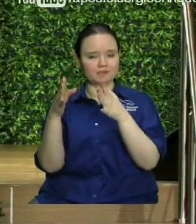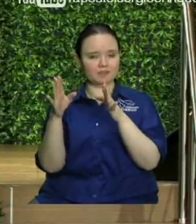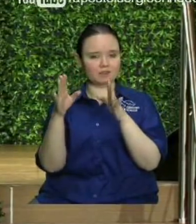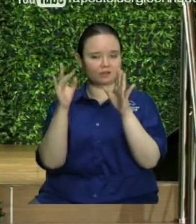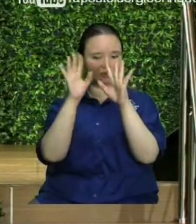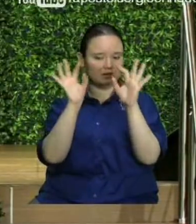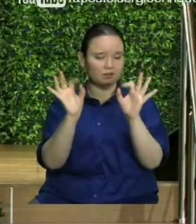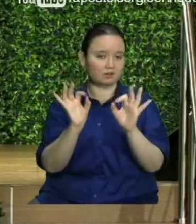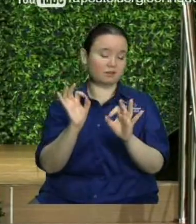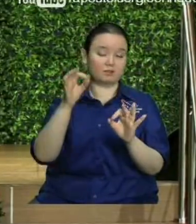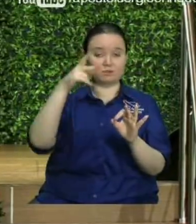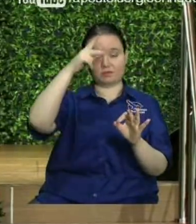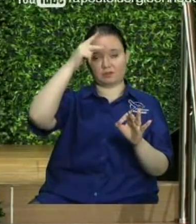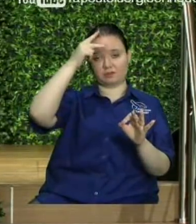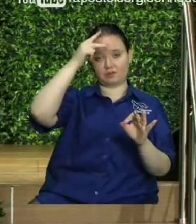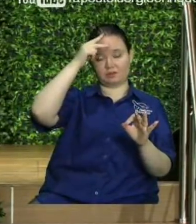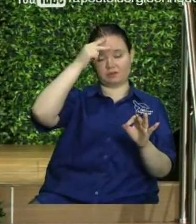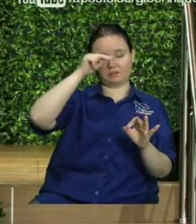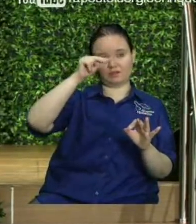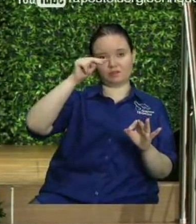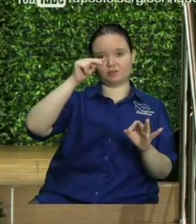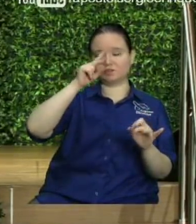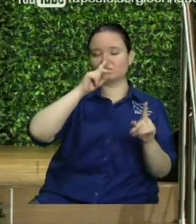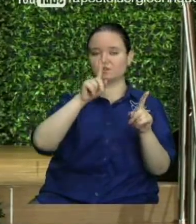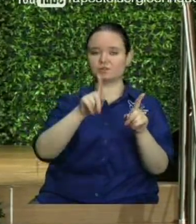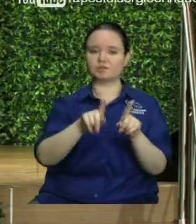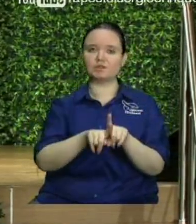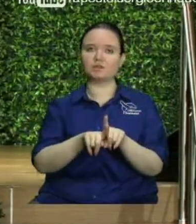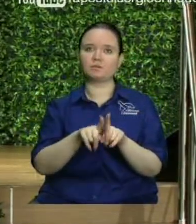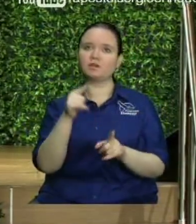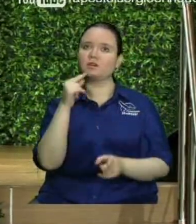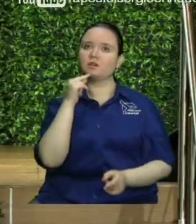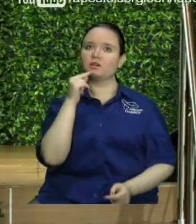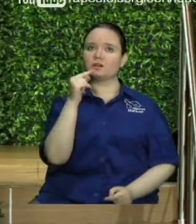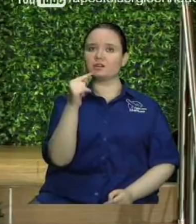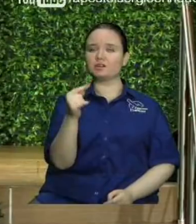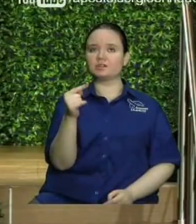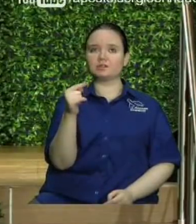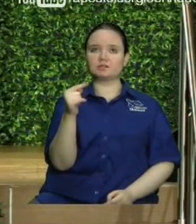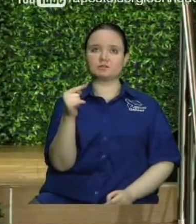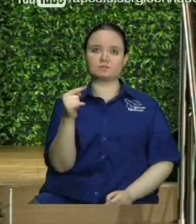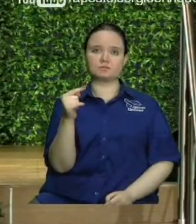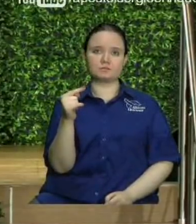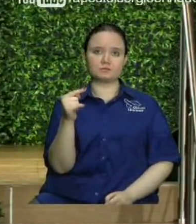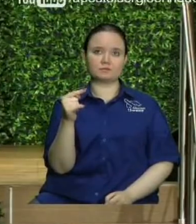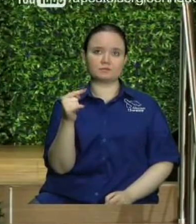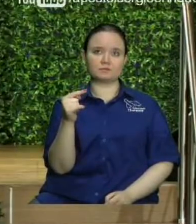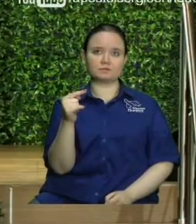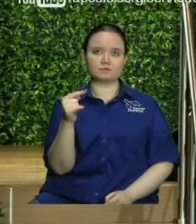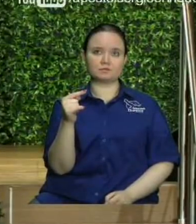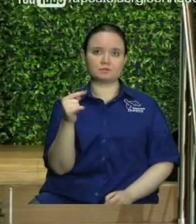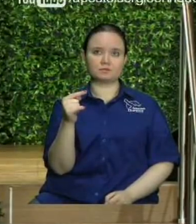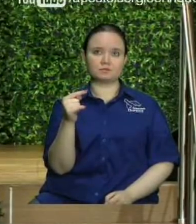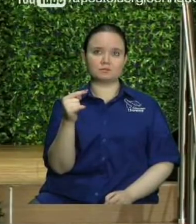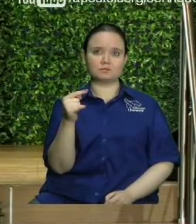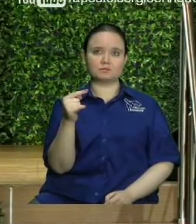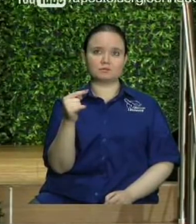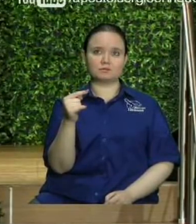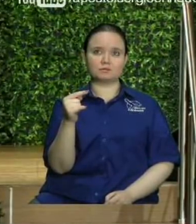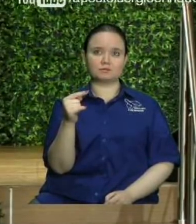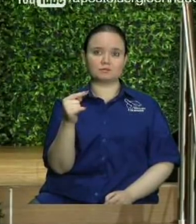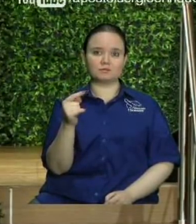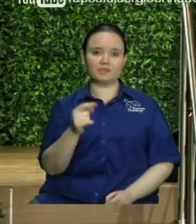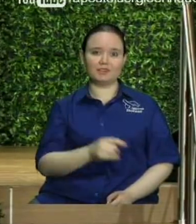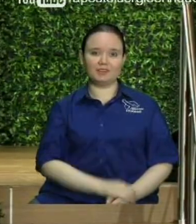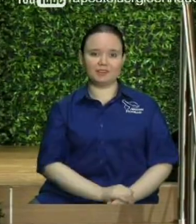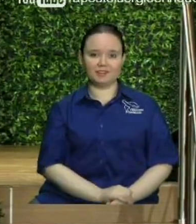hebreos, y se empieza a parecer también lo que va a ser. Ay, Dios mío, qué colorcito los que agarré yo.